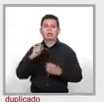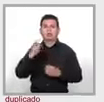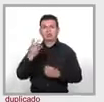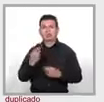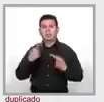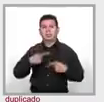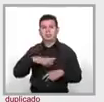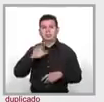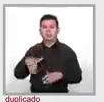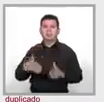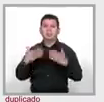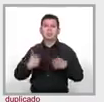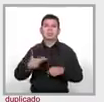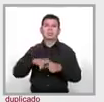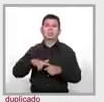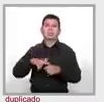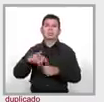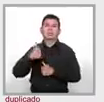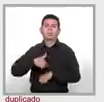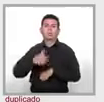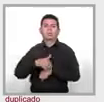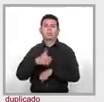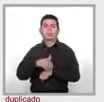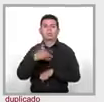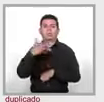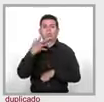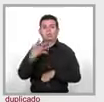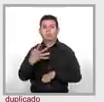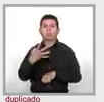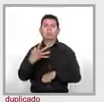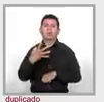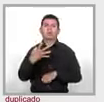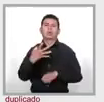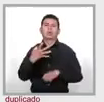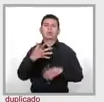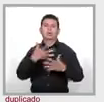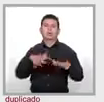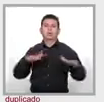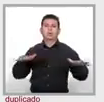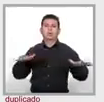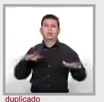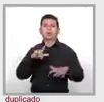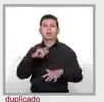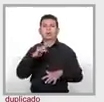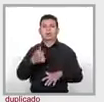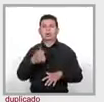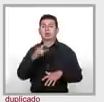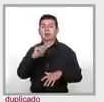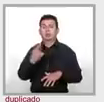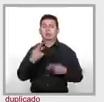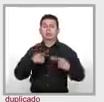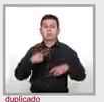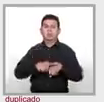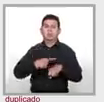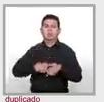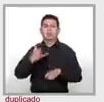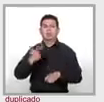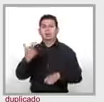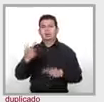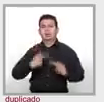29 defunciones, mientras que en la jurisdicción sanitaria número 4, Costa, son 71 casos confirmados con